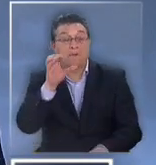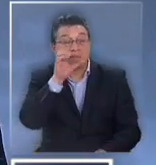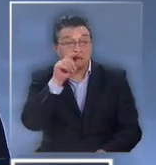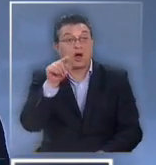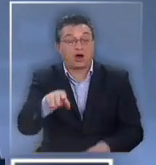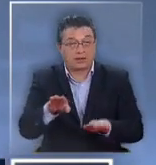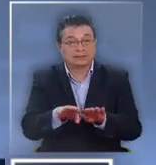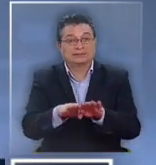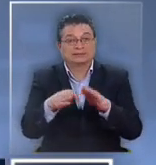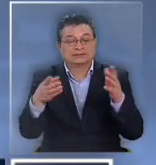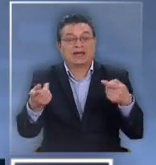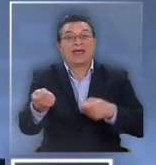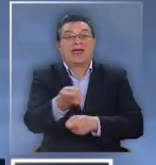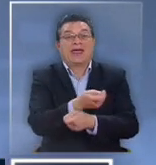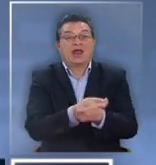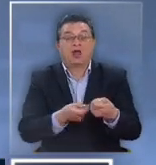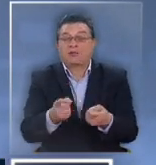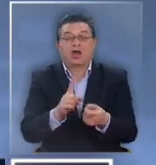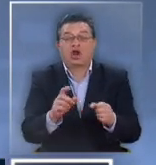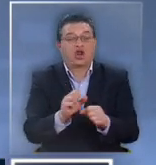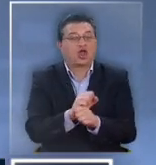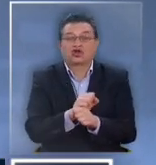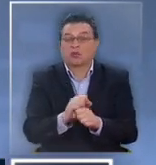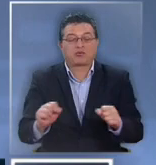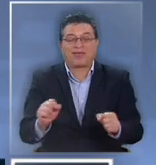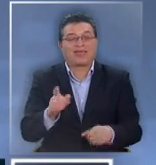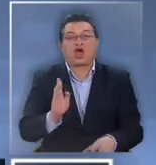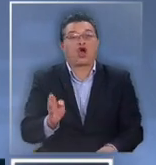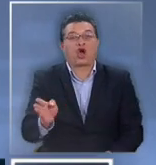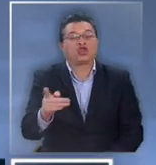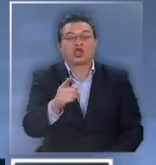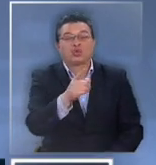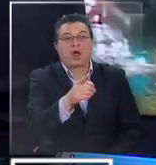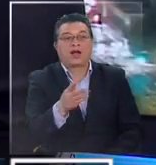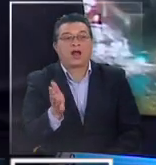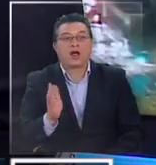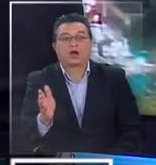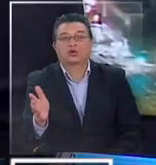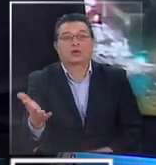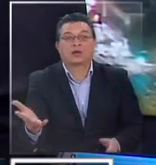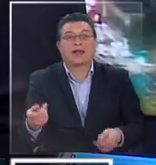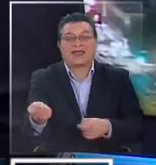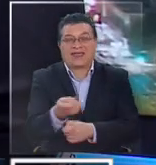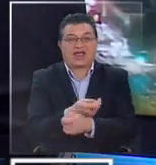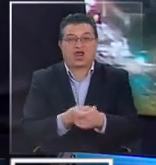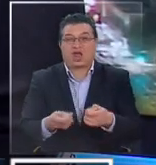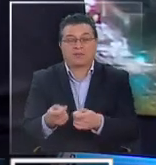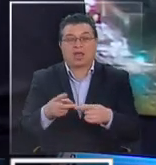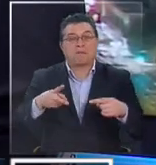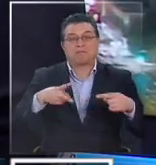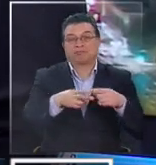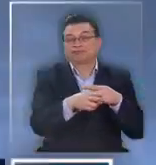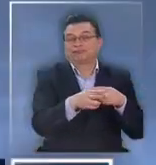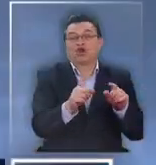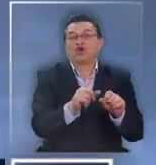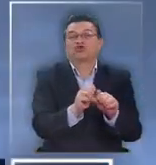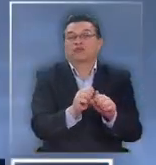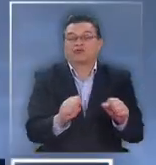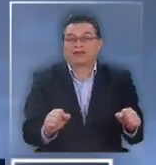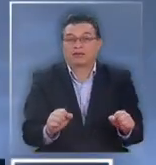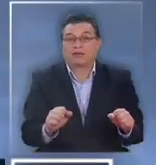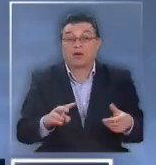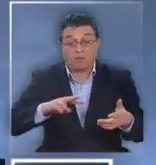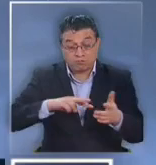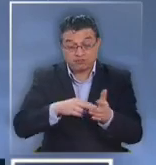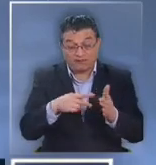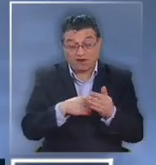reabriendo la economía porque no puede continuar con la economía parada porque en la cantidad de